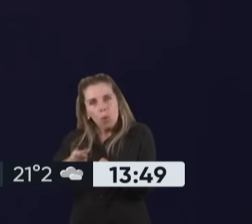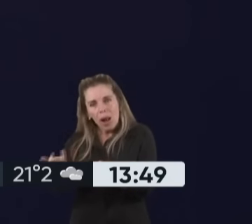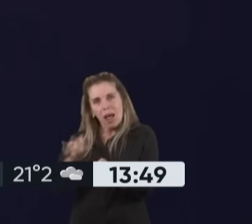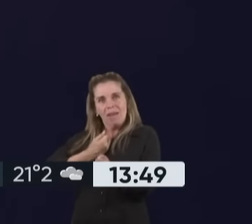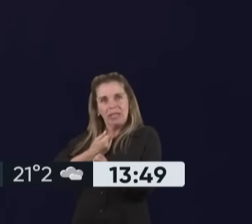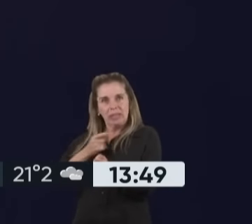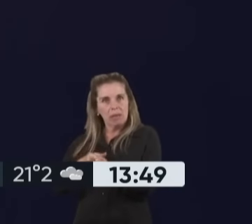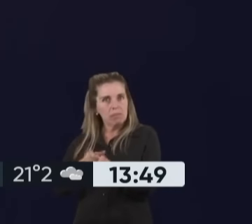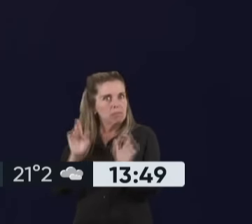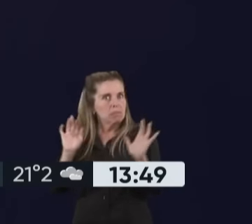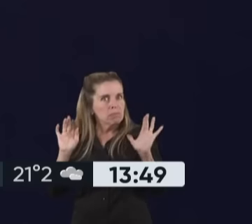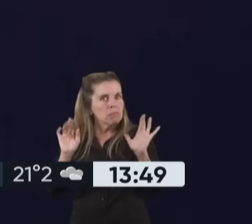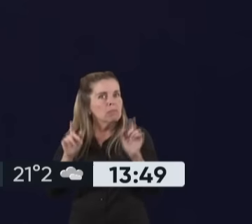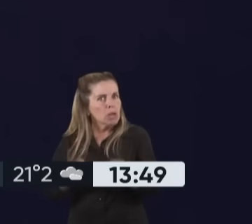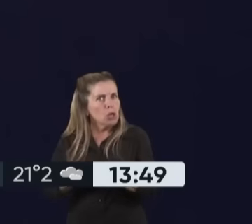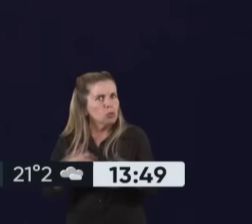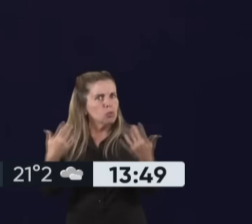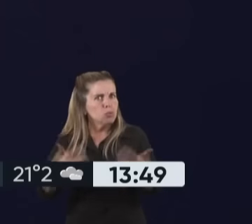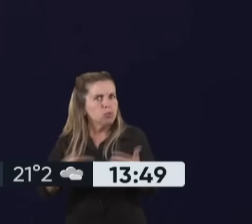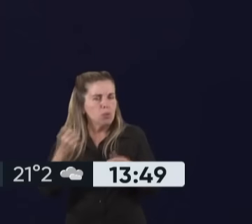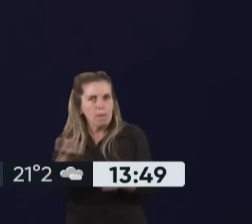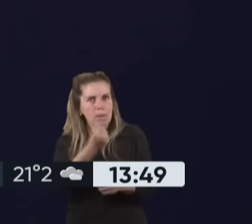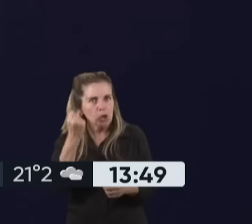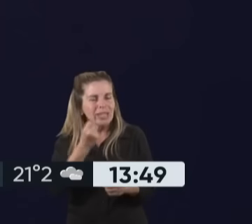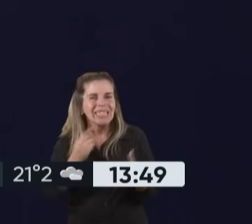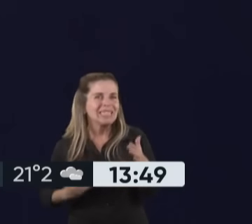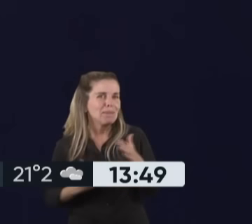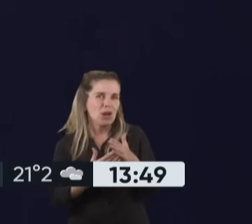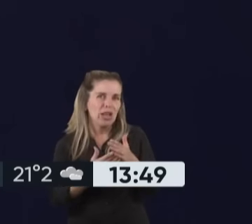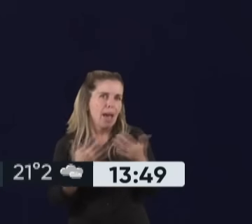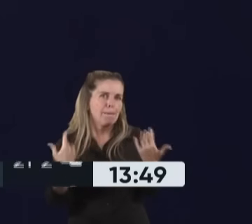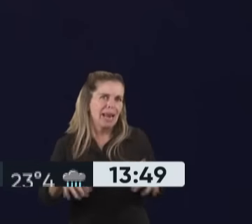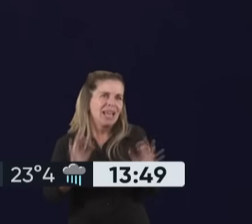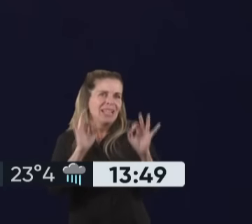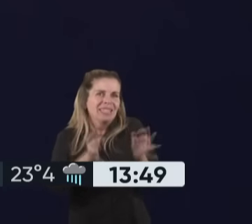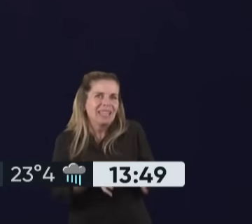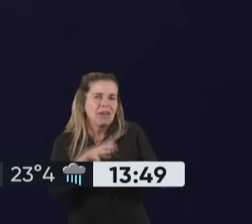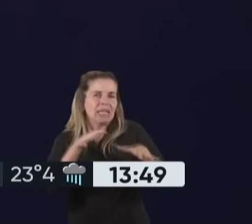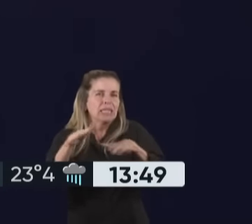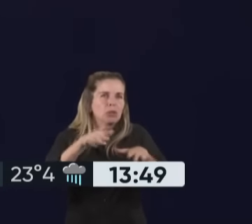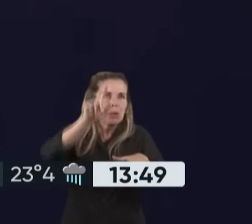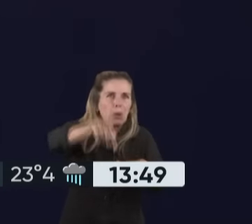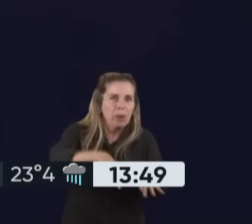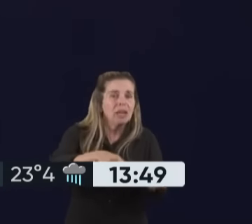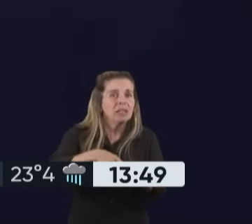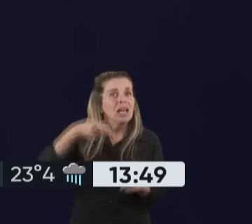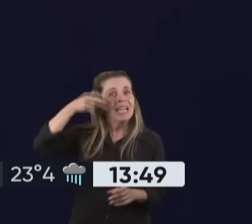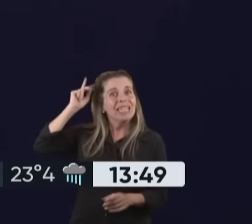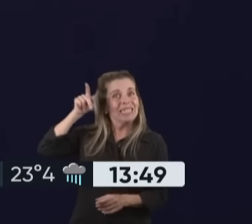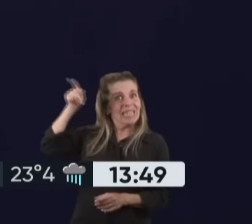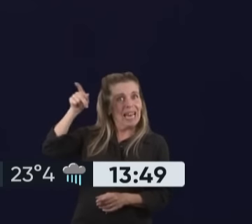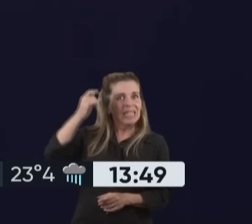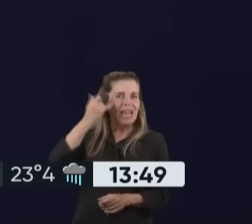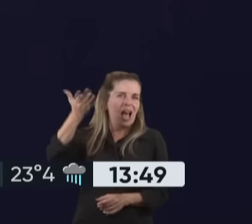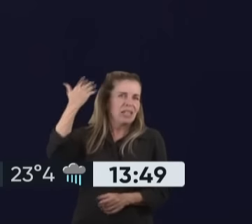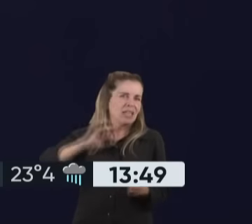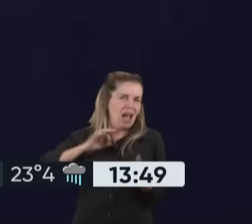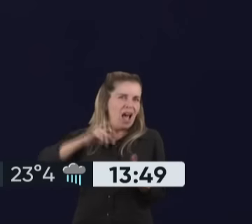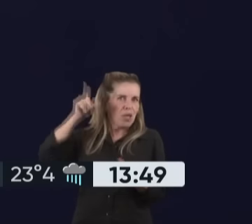alertar. Esto va a ser realmente fundamental, importantísimo. Chile lo tiene hace unos años por